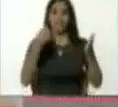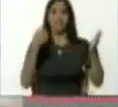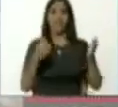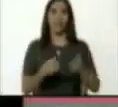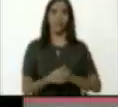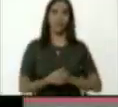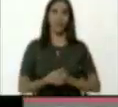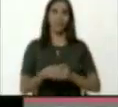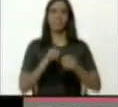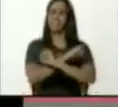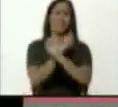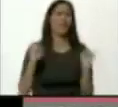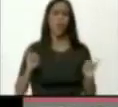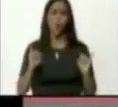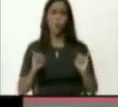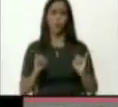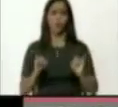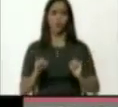más! ¡Se acabó!